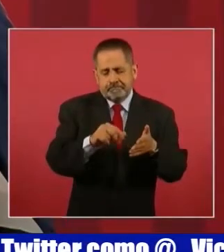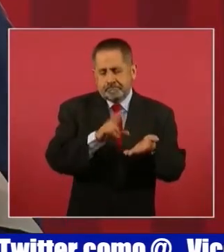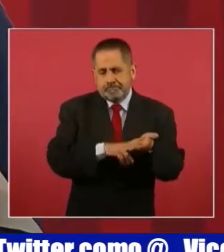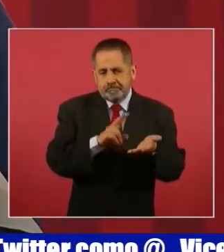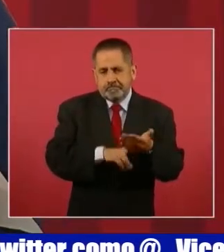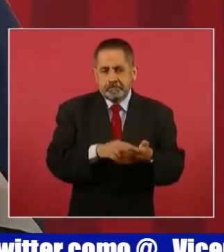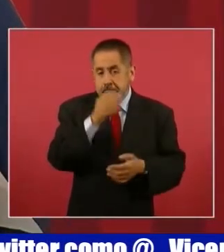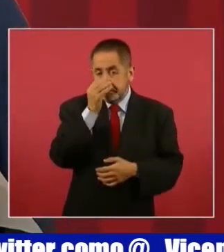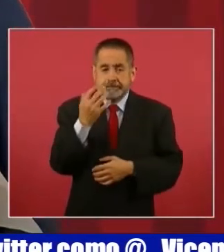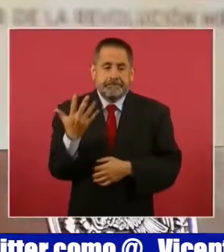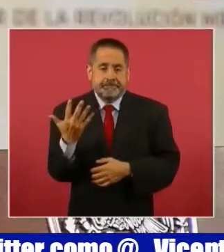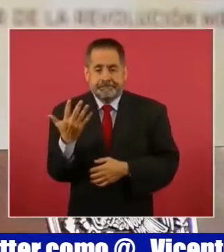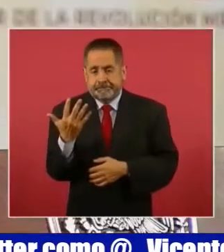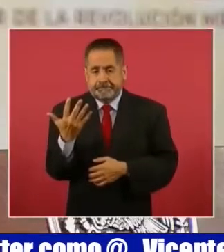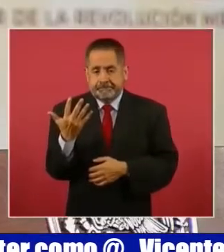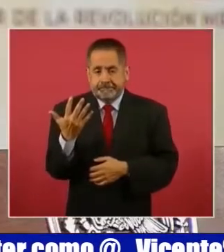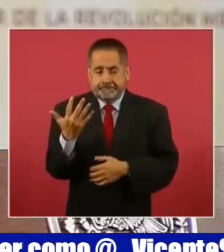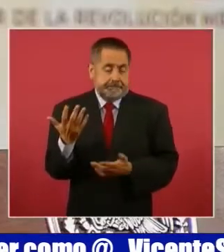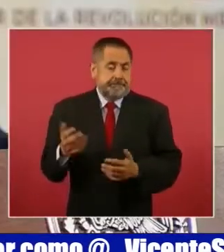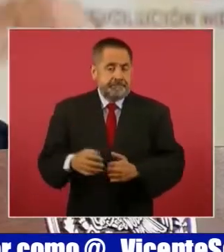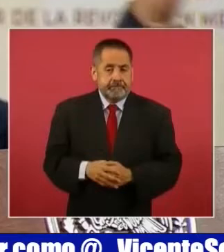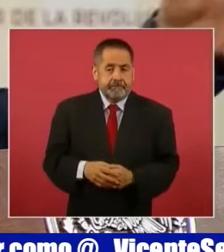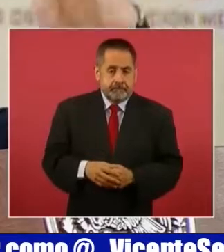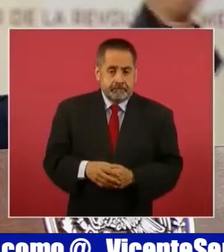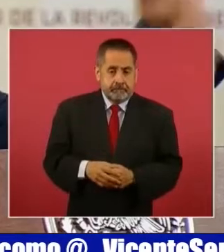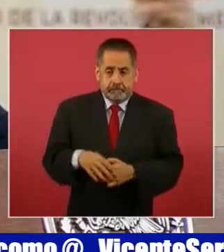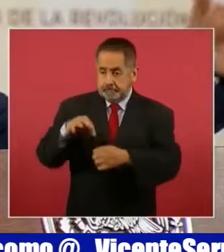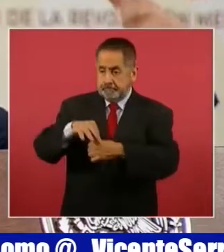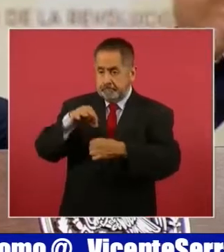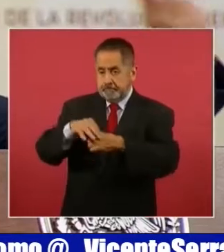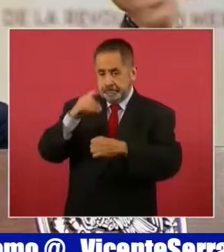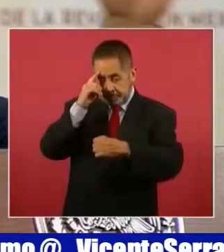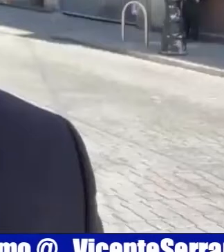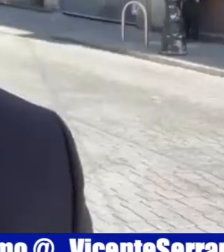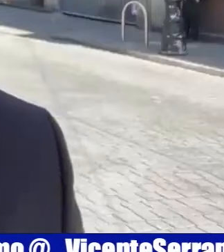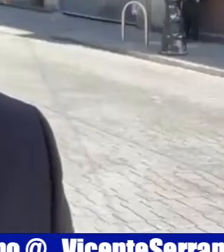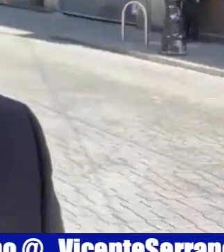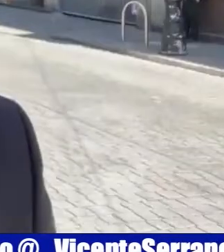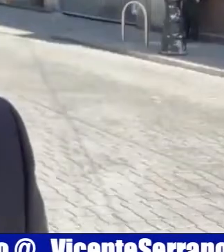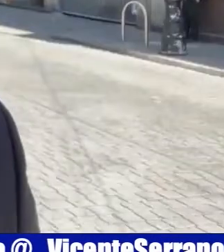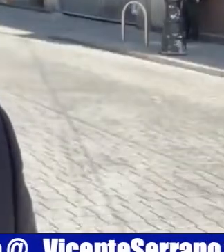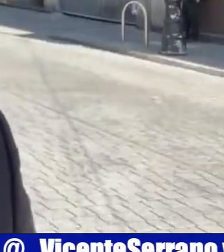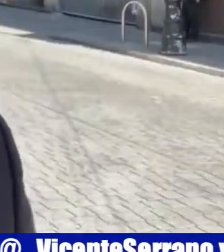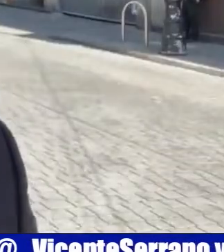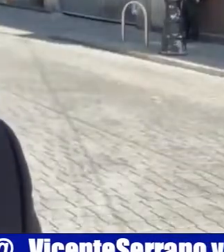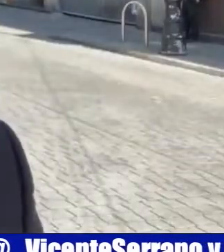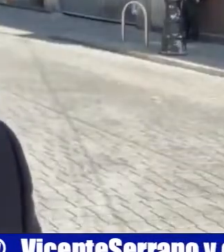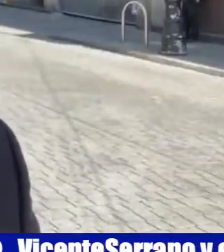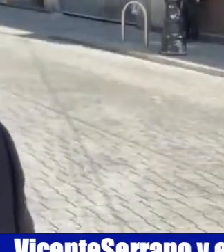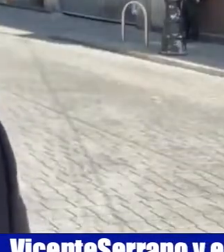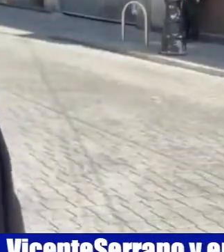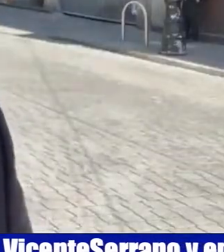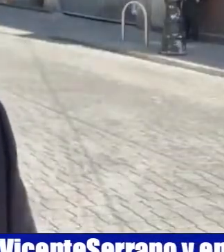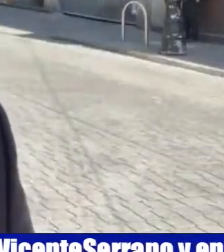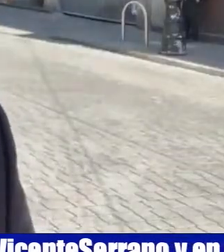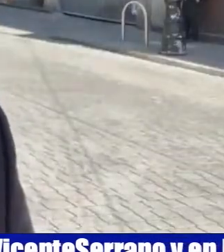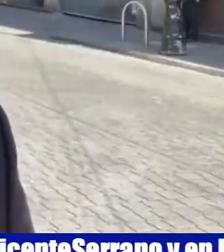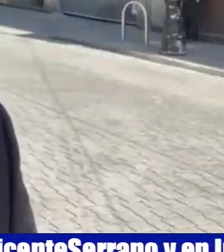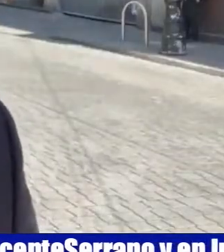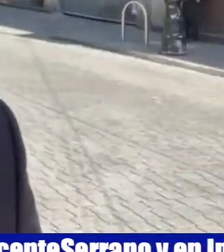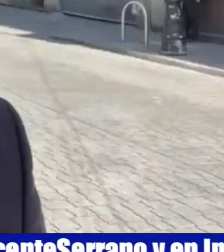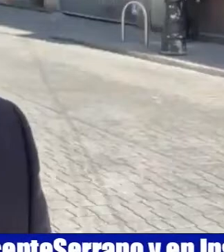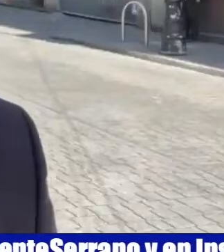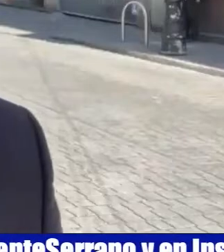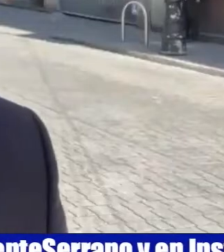5. O sea, elecciones para... Fueron las palabras del presidente Andrés Manuel López Obrador en la mañanera, y saludo